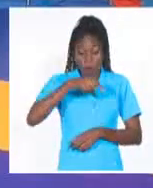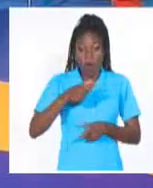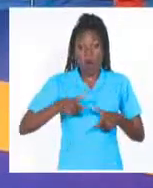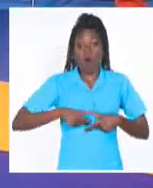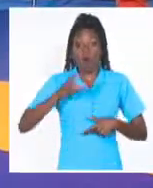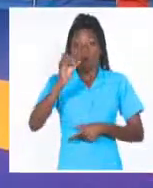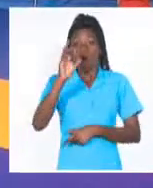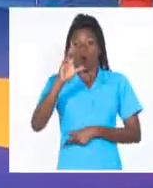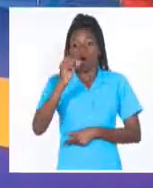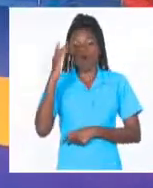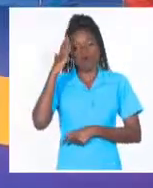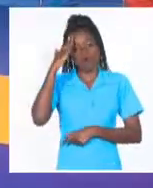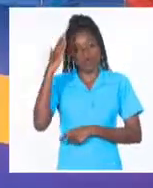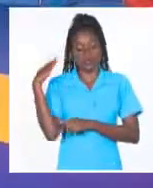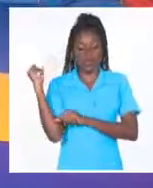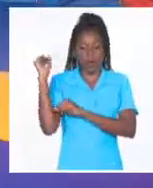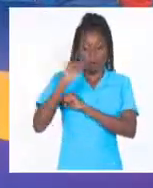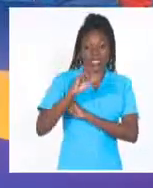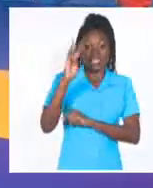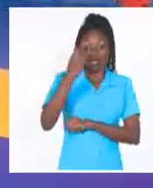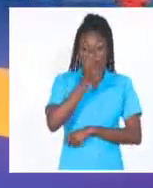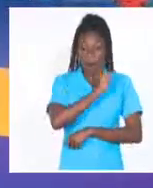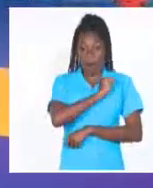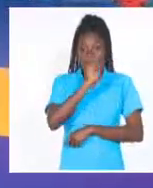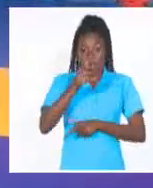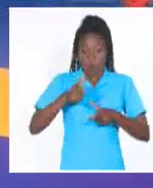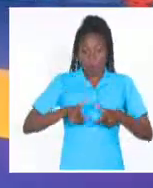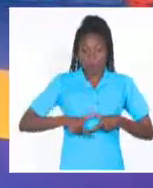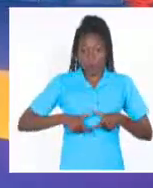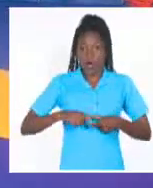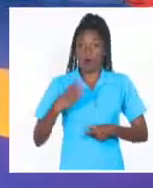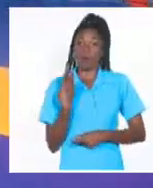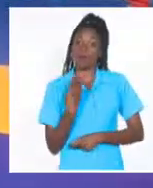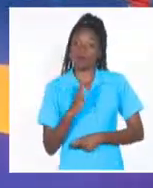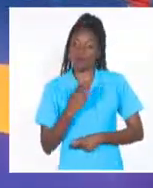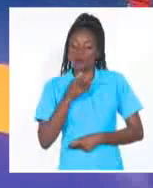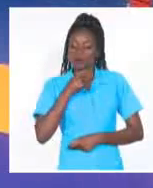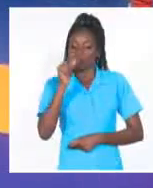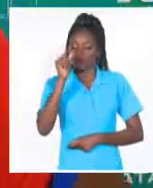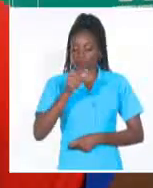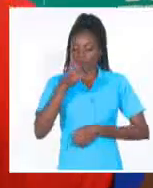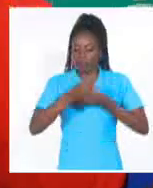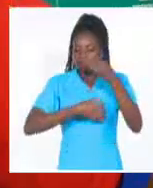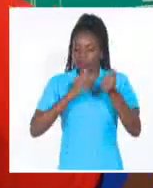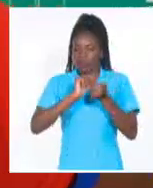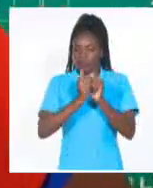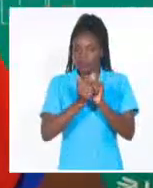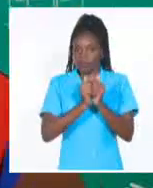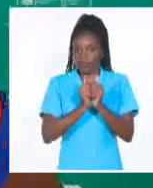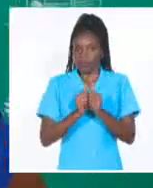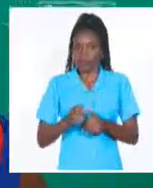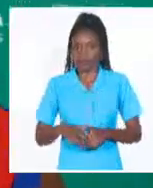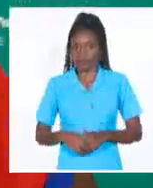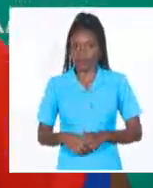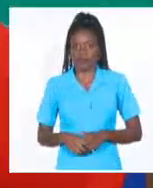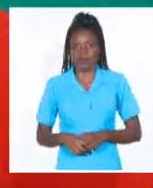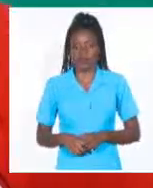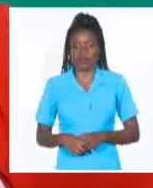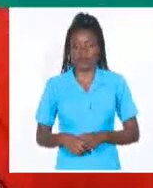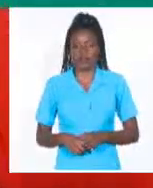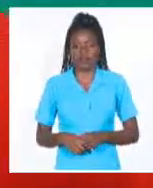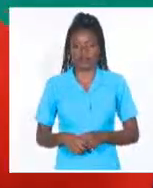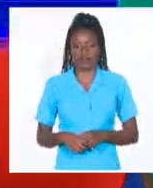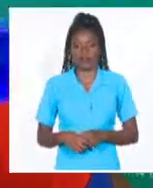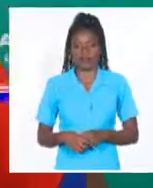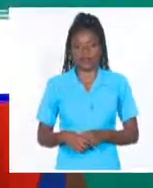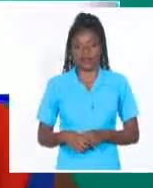gracias a la lucha con tres títulos y una medalla de bronce. Declaraciones de los protagonistas de la jornada. Ese pueblo minero siempre espera lo mejor de mí.